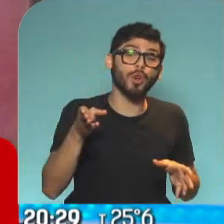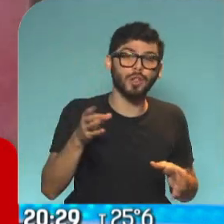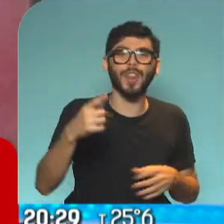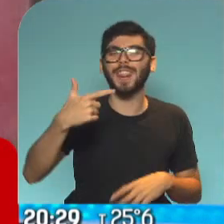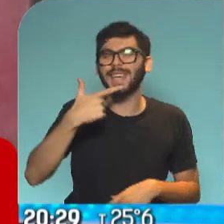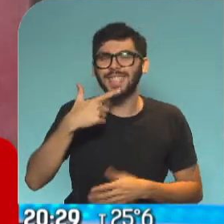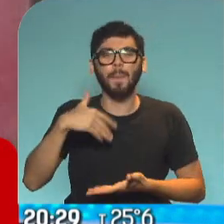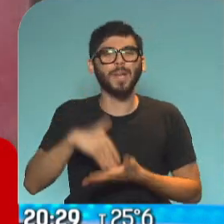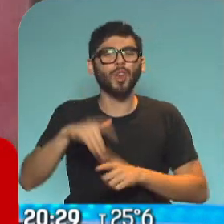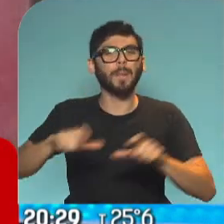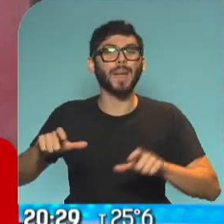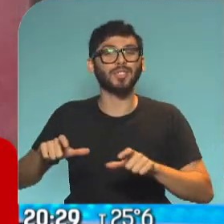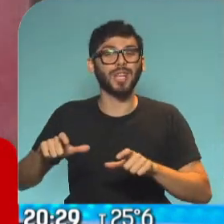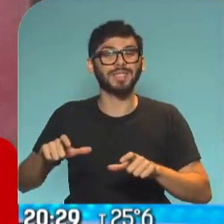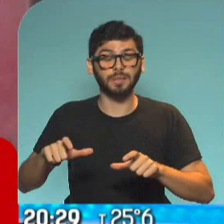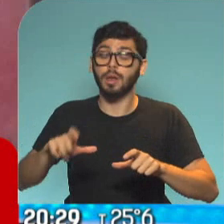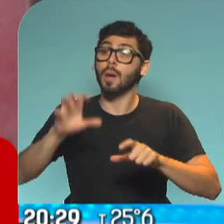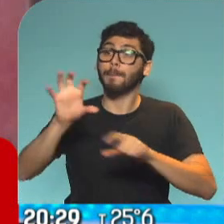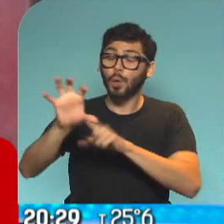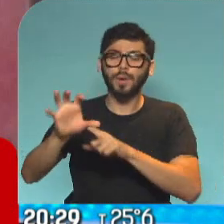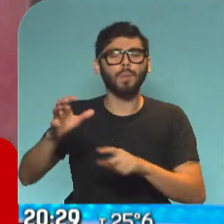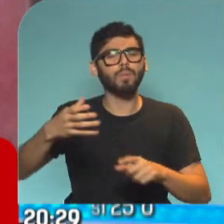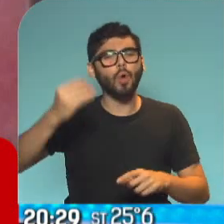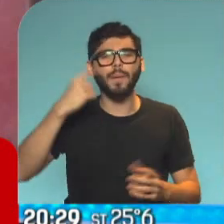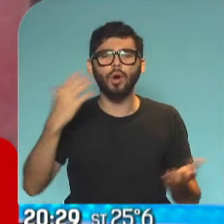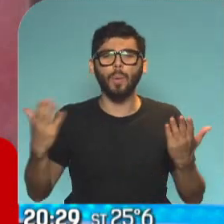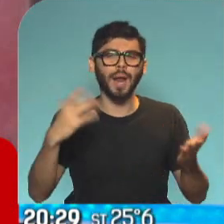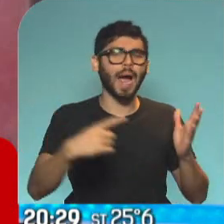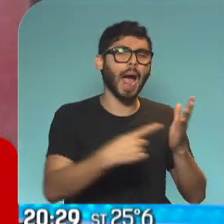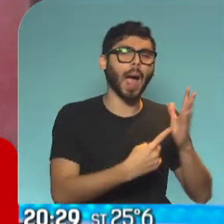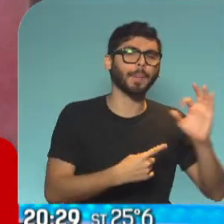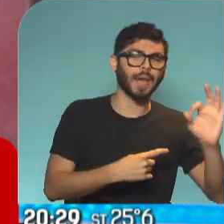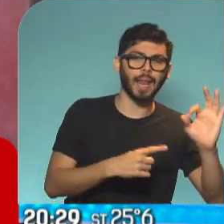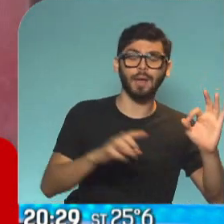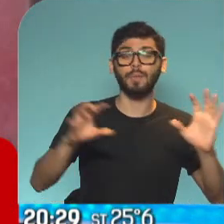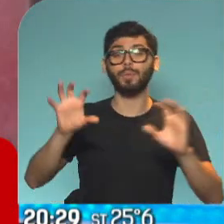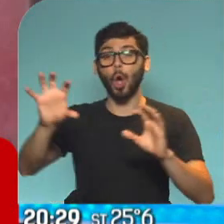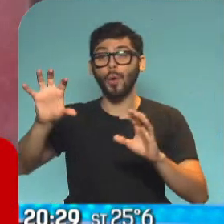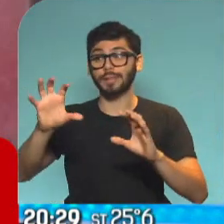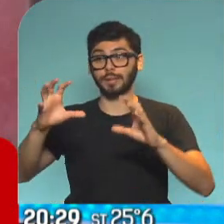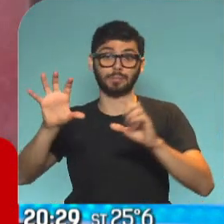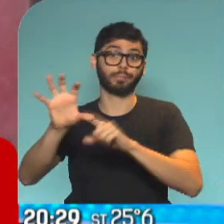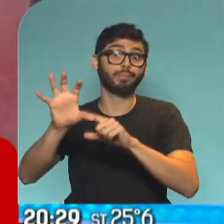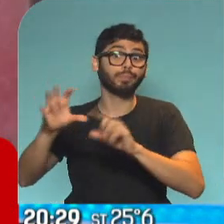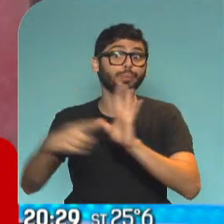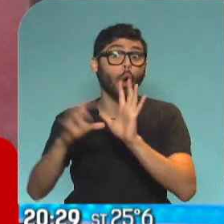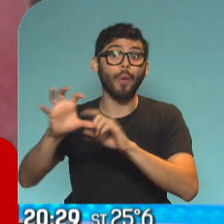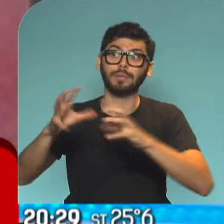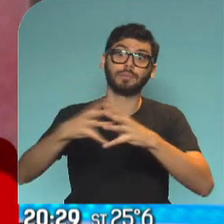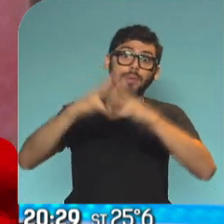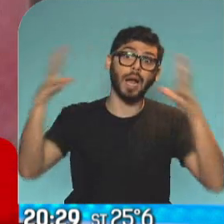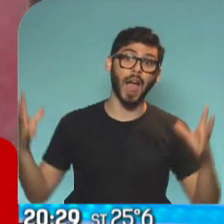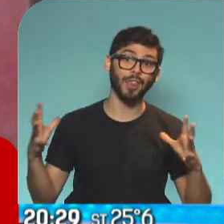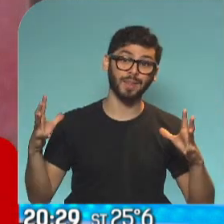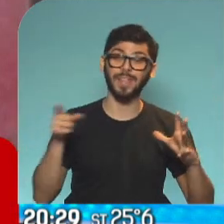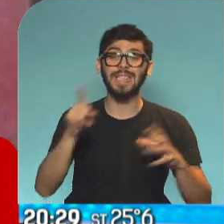digo, porque esto también muchas veces se compara la provincia de Buenos Aires con la ciudad de Buenos Aires. Son absolutamente incomparables. Son